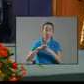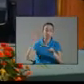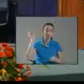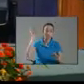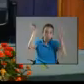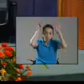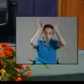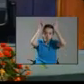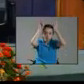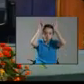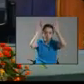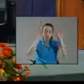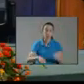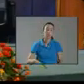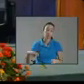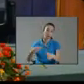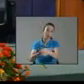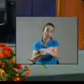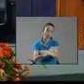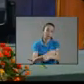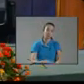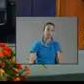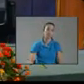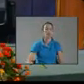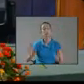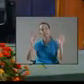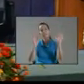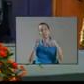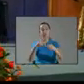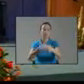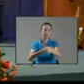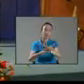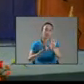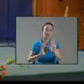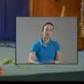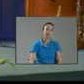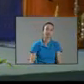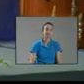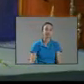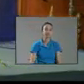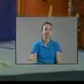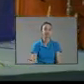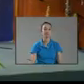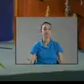Está igual que Adán. Pero no me ha dado descendencia.